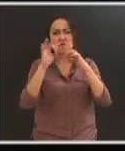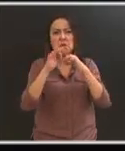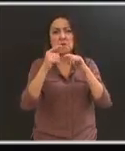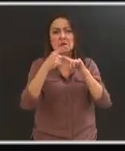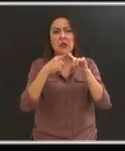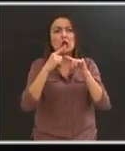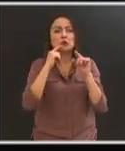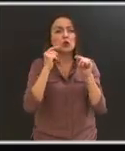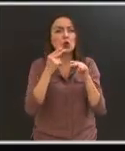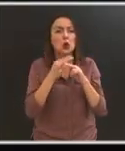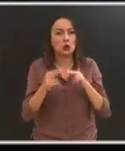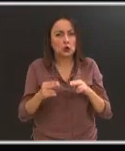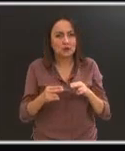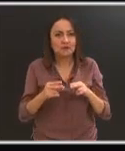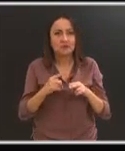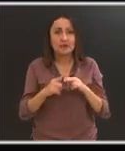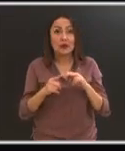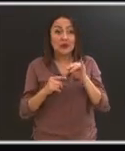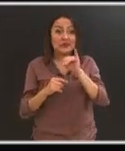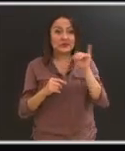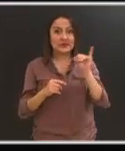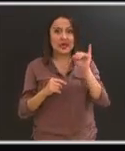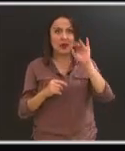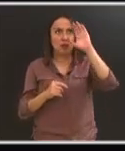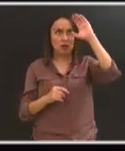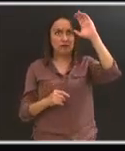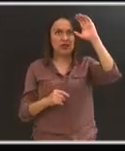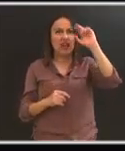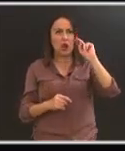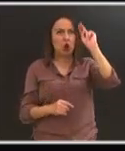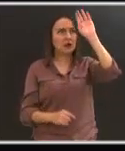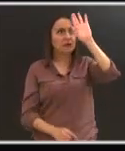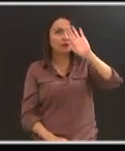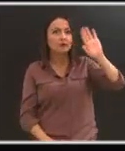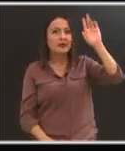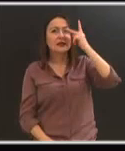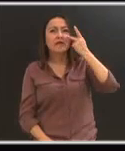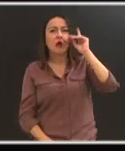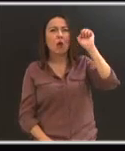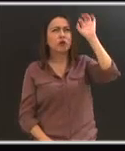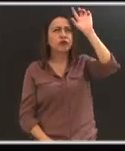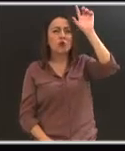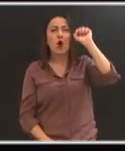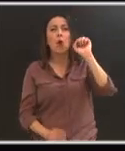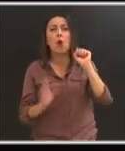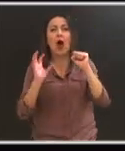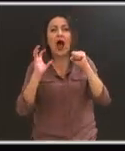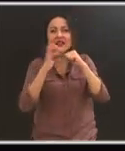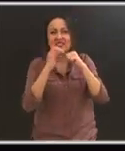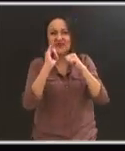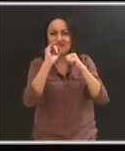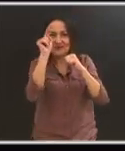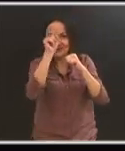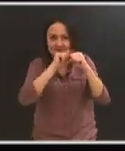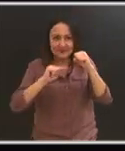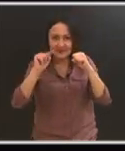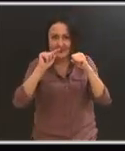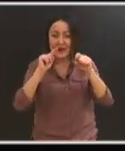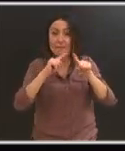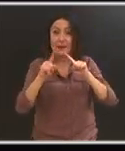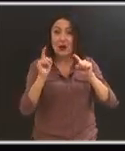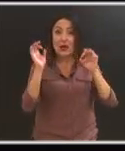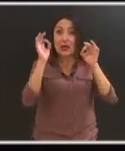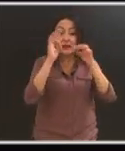bastante pequeño. Pero en su lado izquierdo, por decirlo así, en el norte de la luna, se verá como un pequeño mordisquito pequeño, así. El